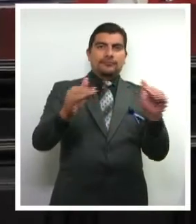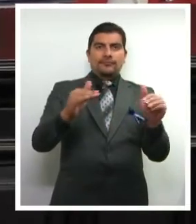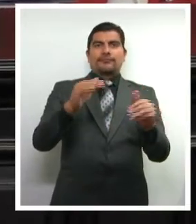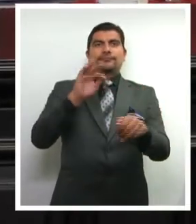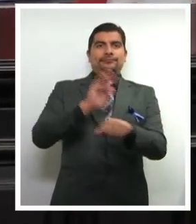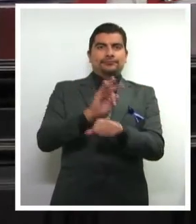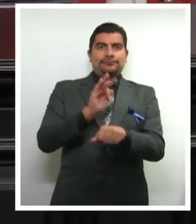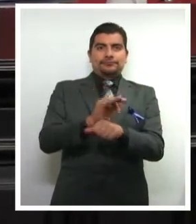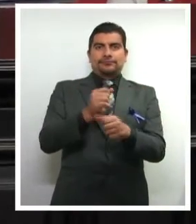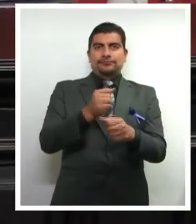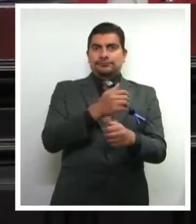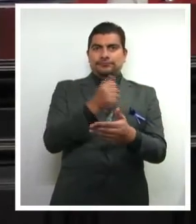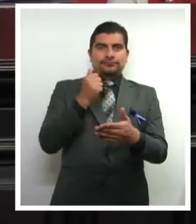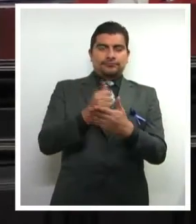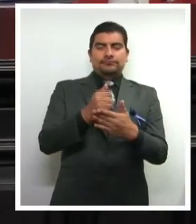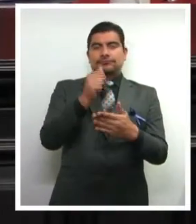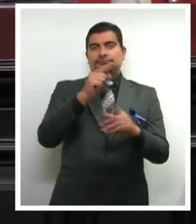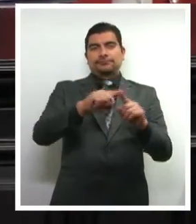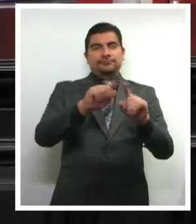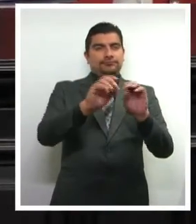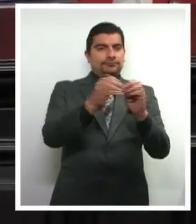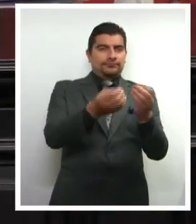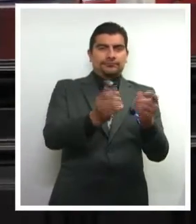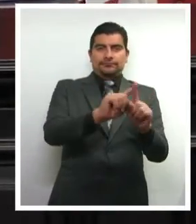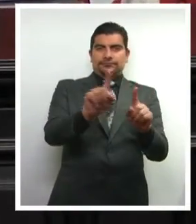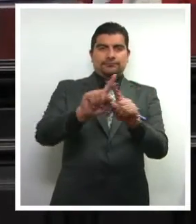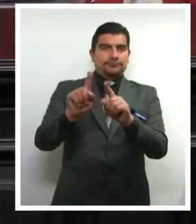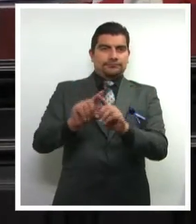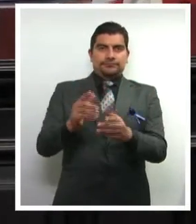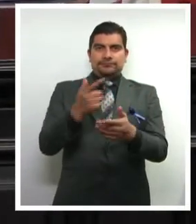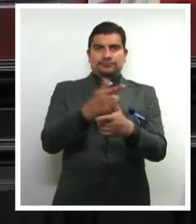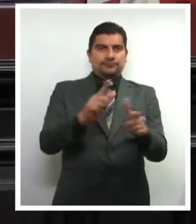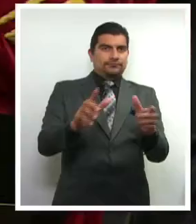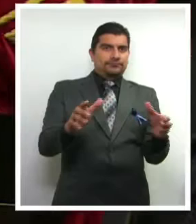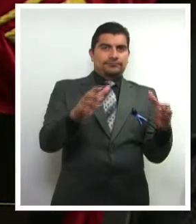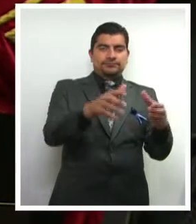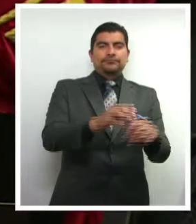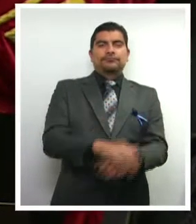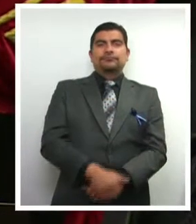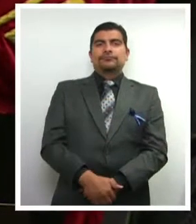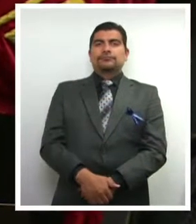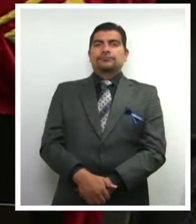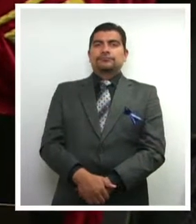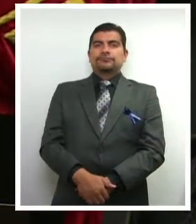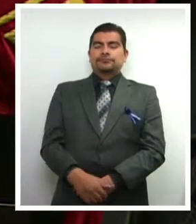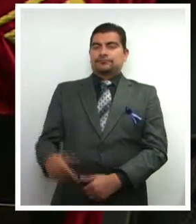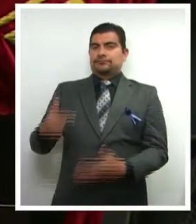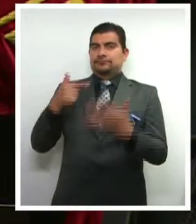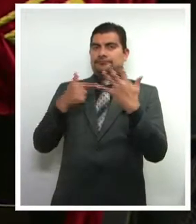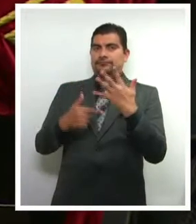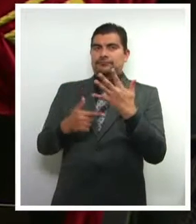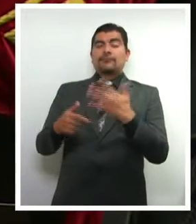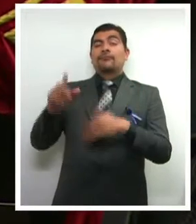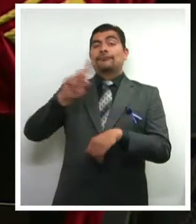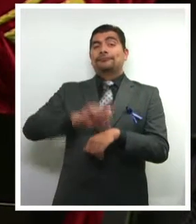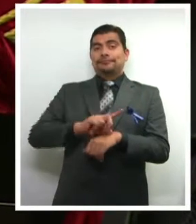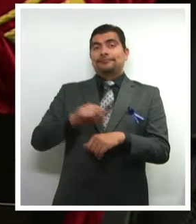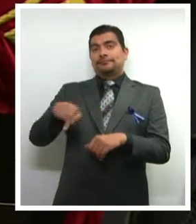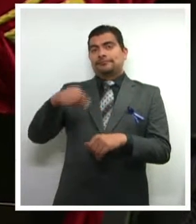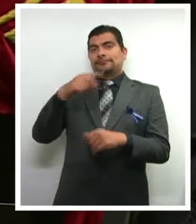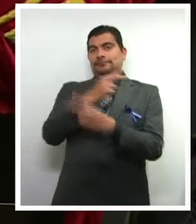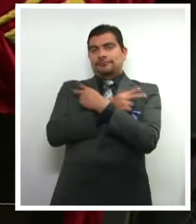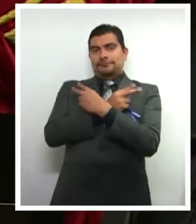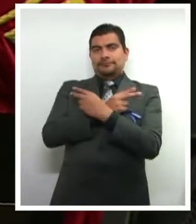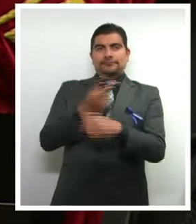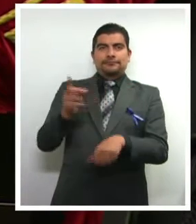Seguridad Ciudadana y Organismos Constitucionales Autónomos. 7. Días de vacaciones en México,